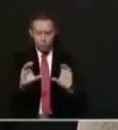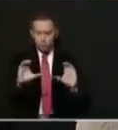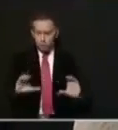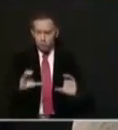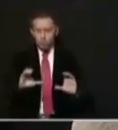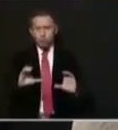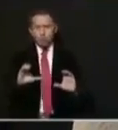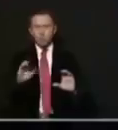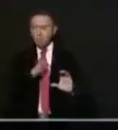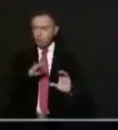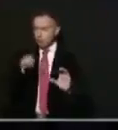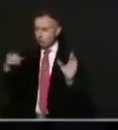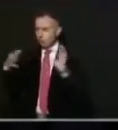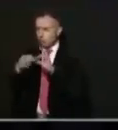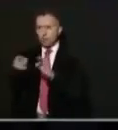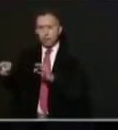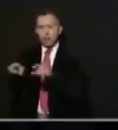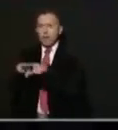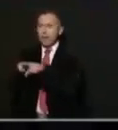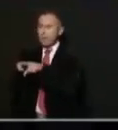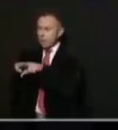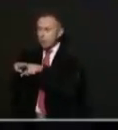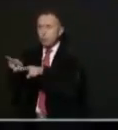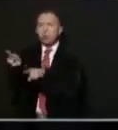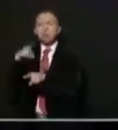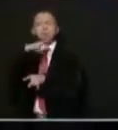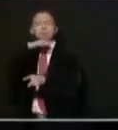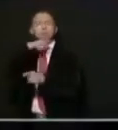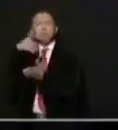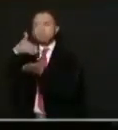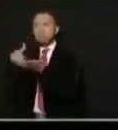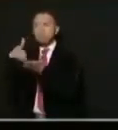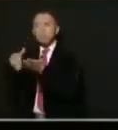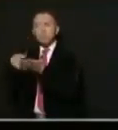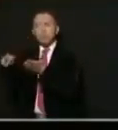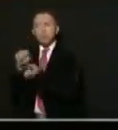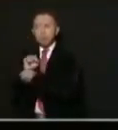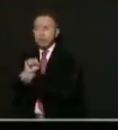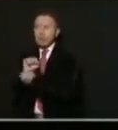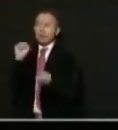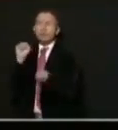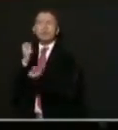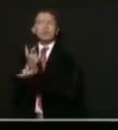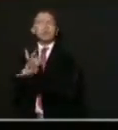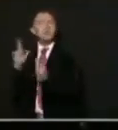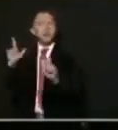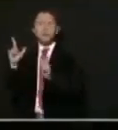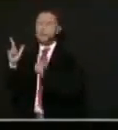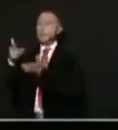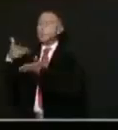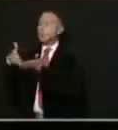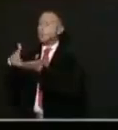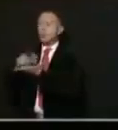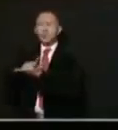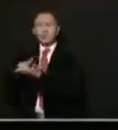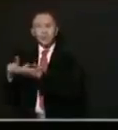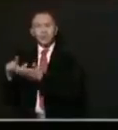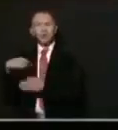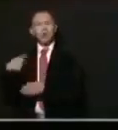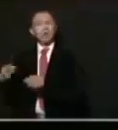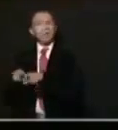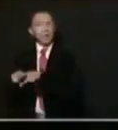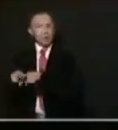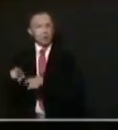purifiquen. Hermano Andrés Manuel López Obrador, le pedimos a las